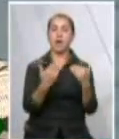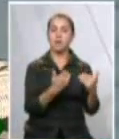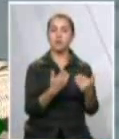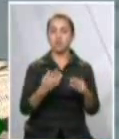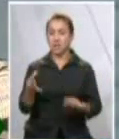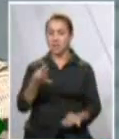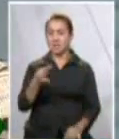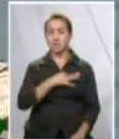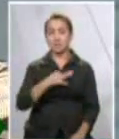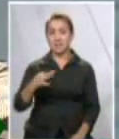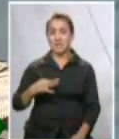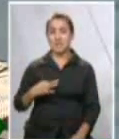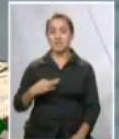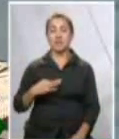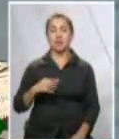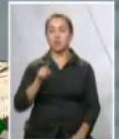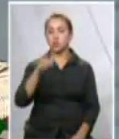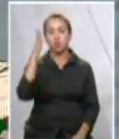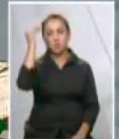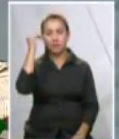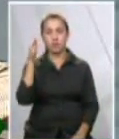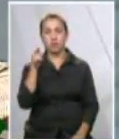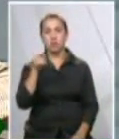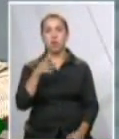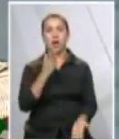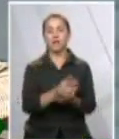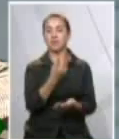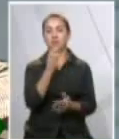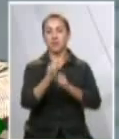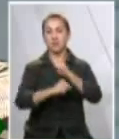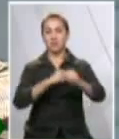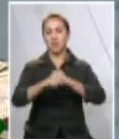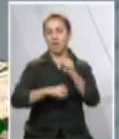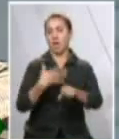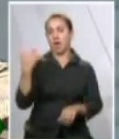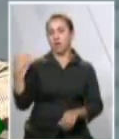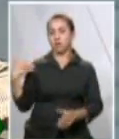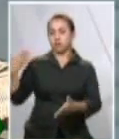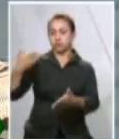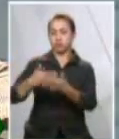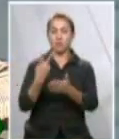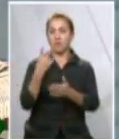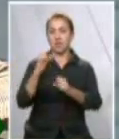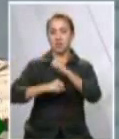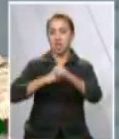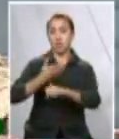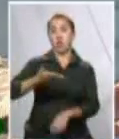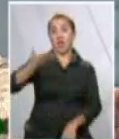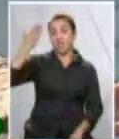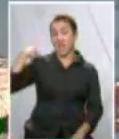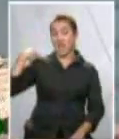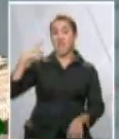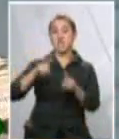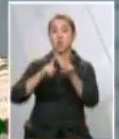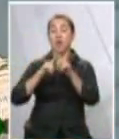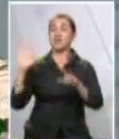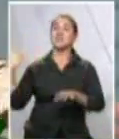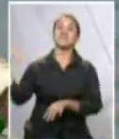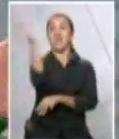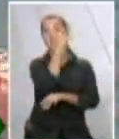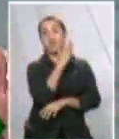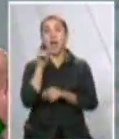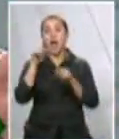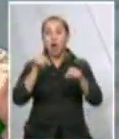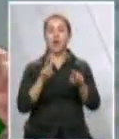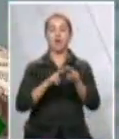ministra, en realidad tú no sabes cómo era esto hace 20 años. Bueno, esto hace 20 años era la selva, ¿no? Y ahora